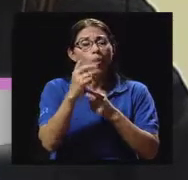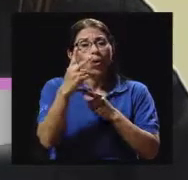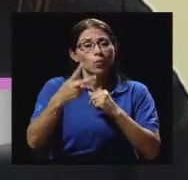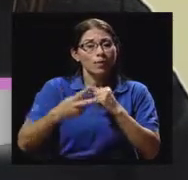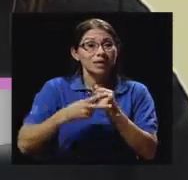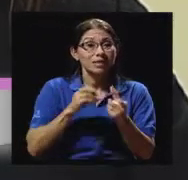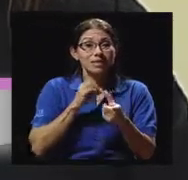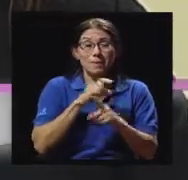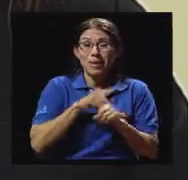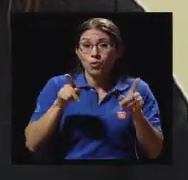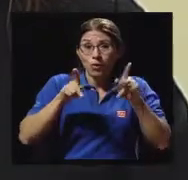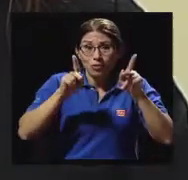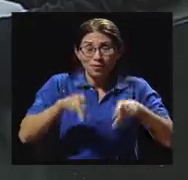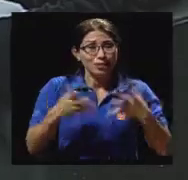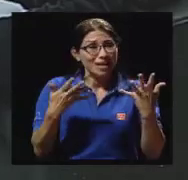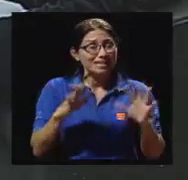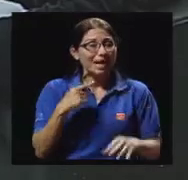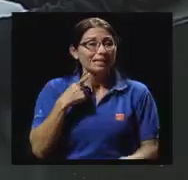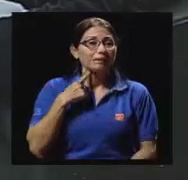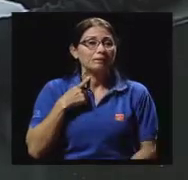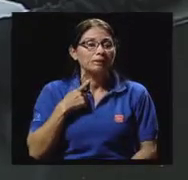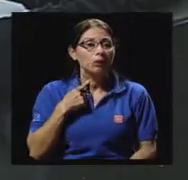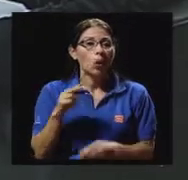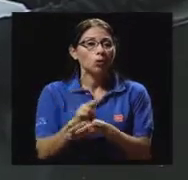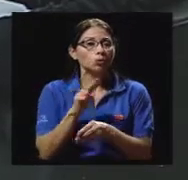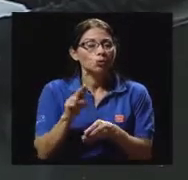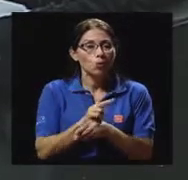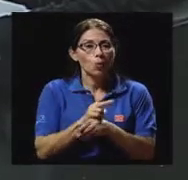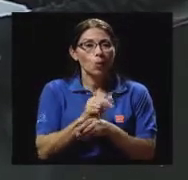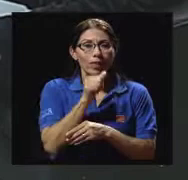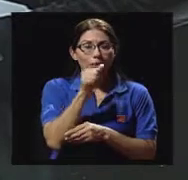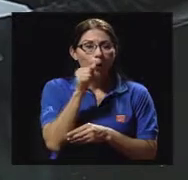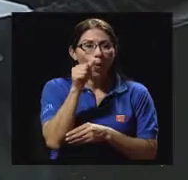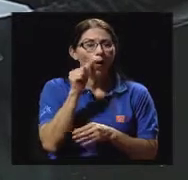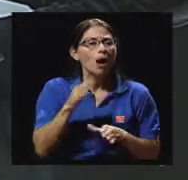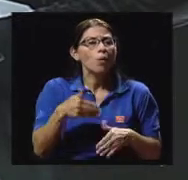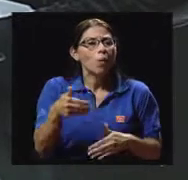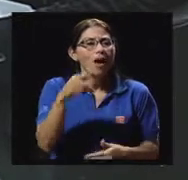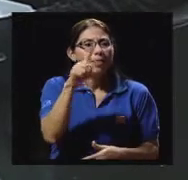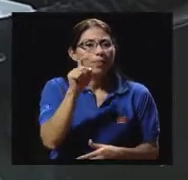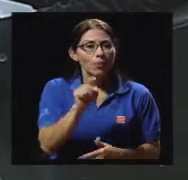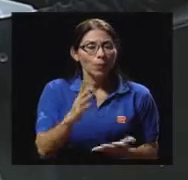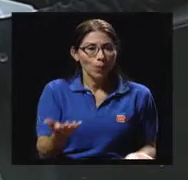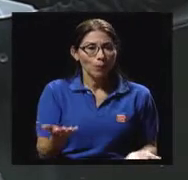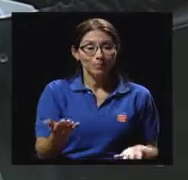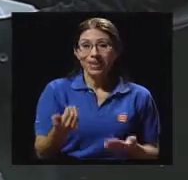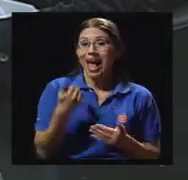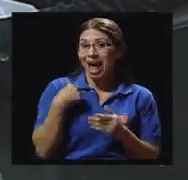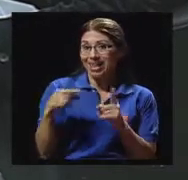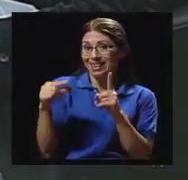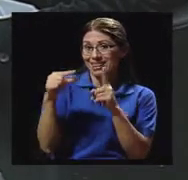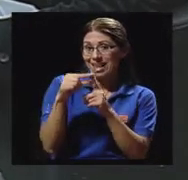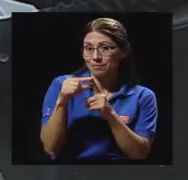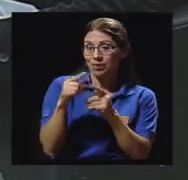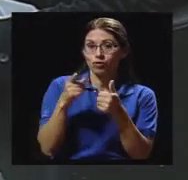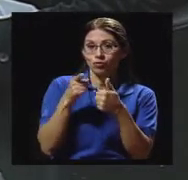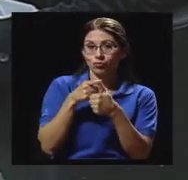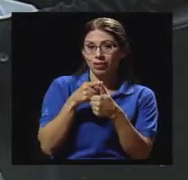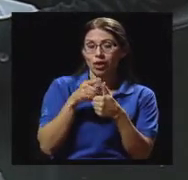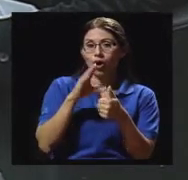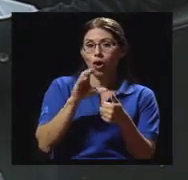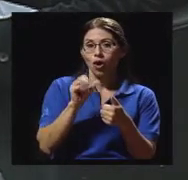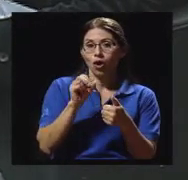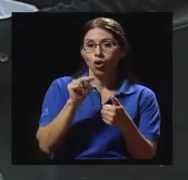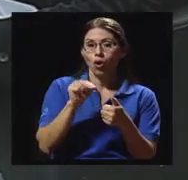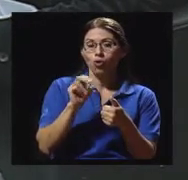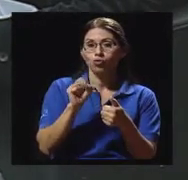es un consumo de droga? Hay términos de definición. Consumo en